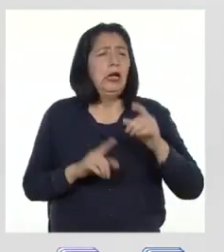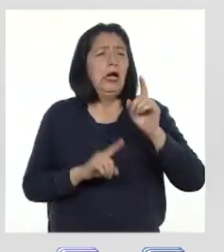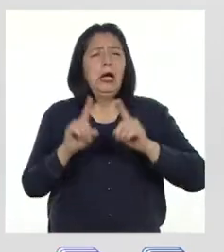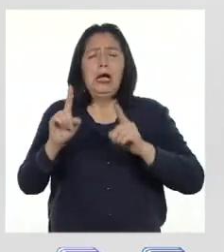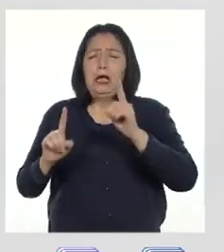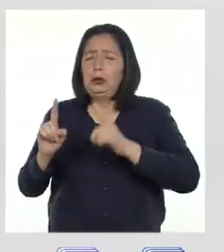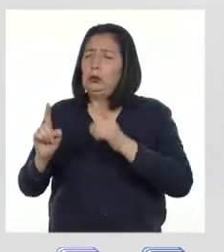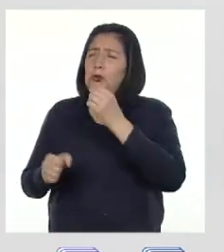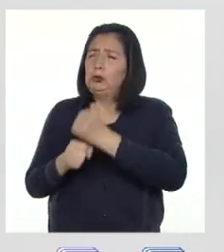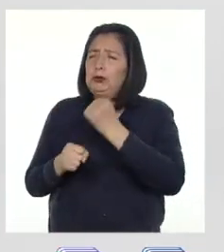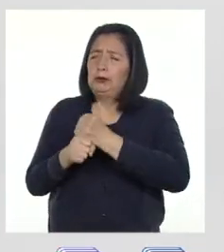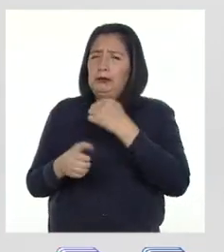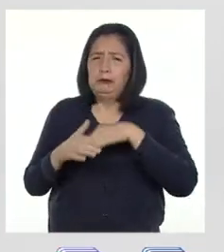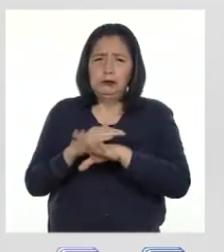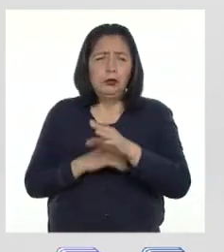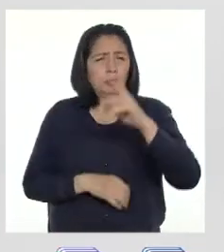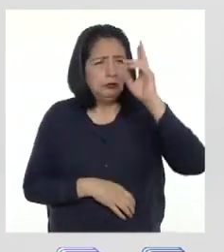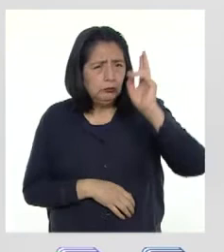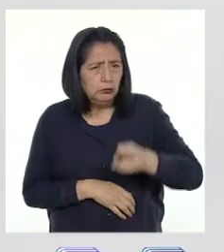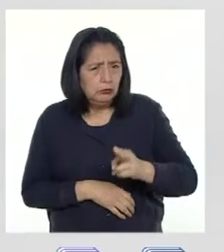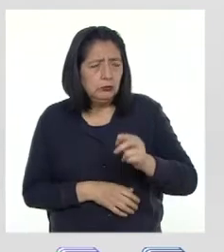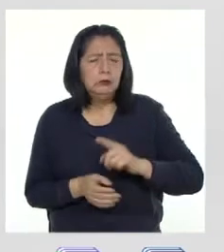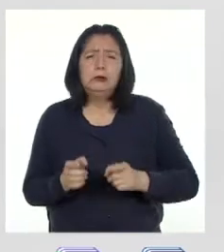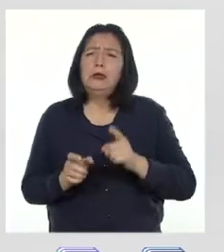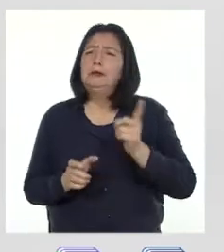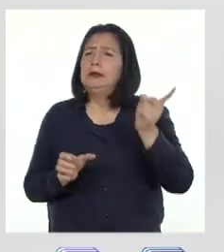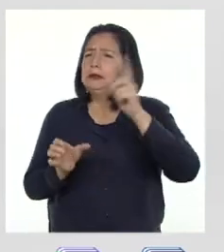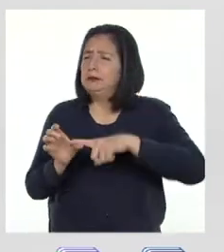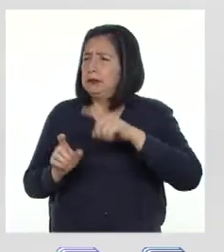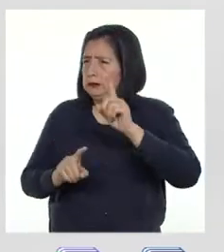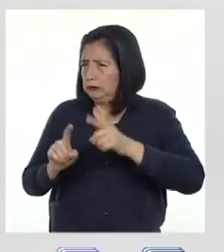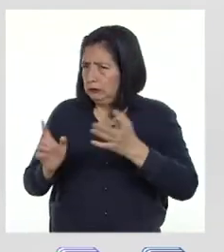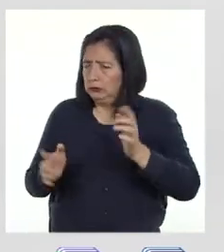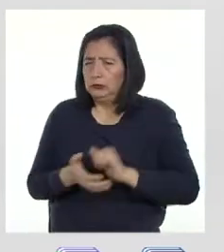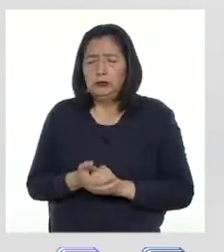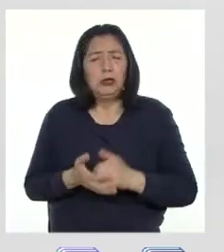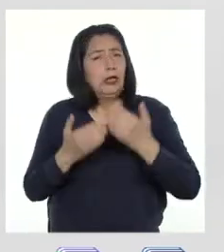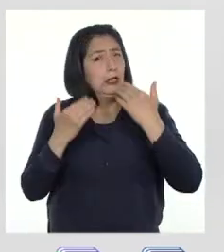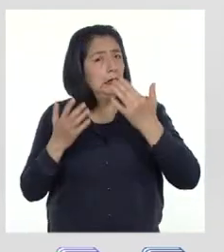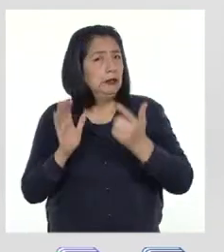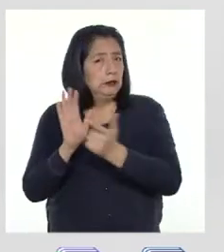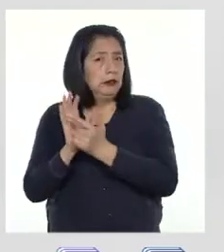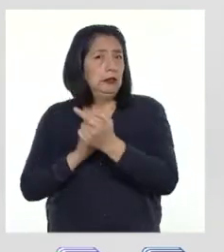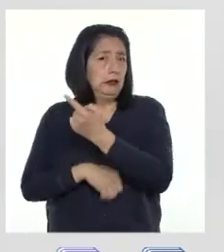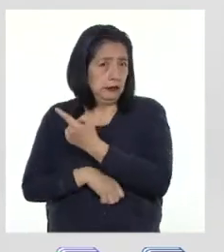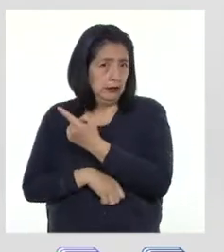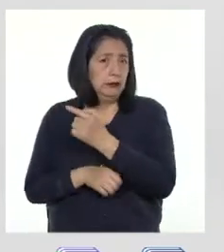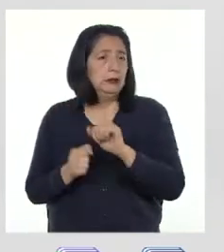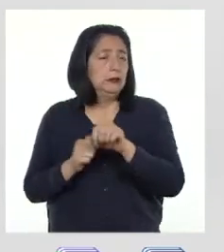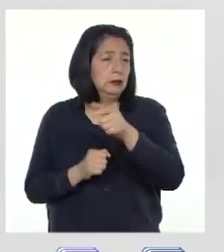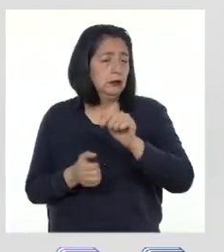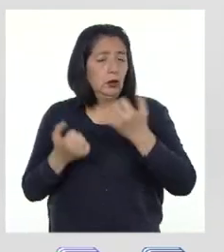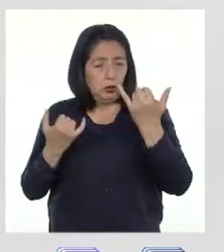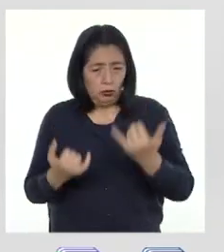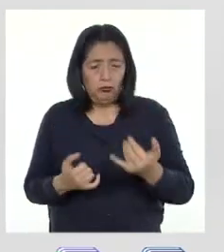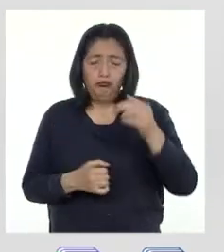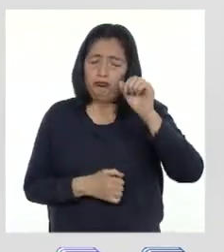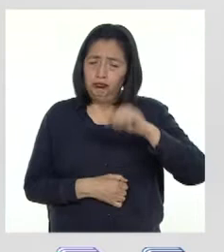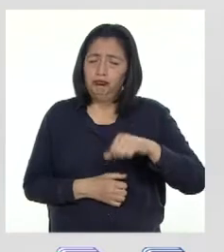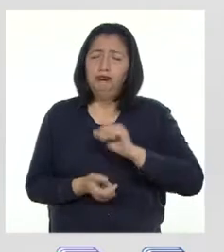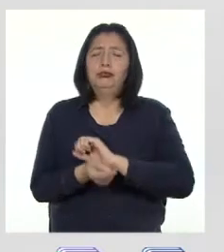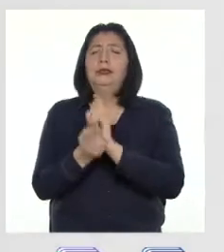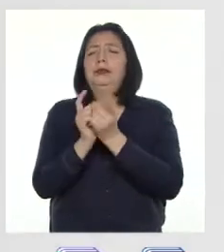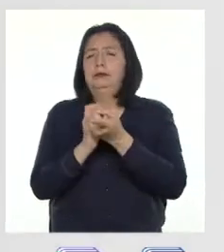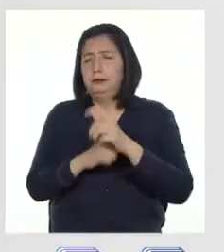ciertos trabajos o se les prohibía participar de ciertas actividades. Gracias a leyes como esta, hoy la situación